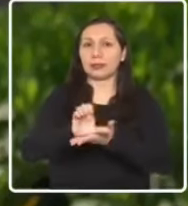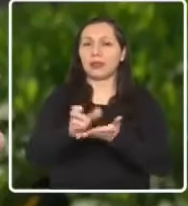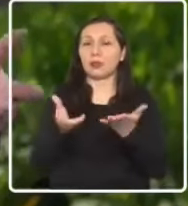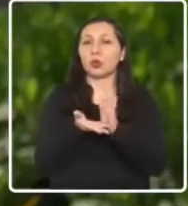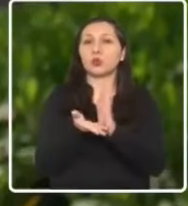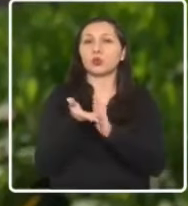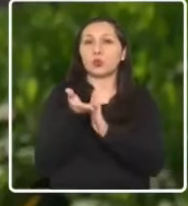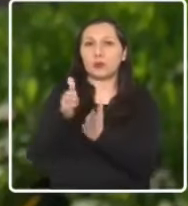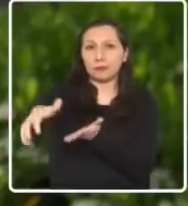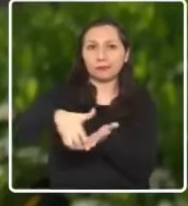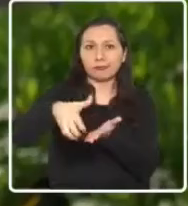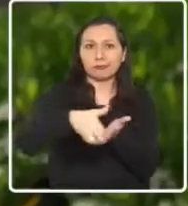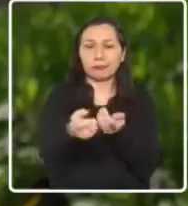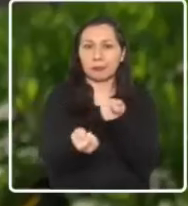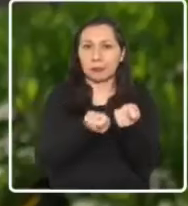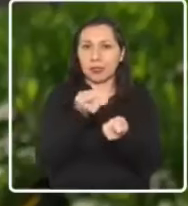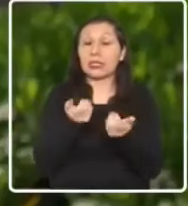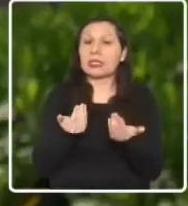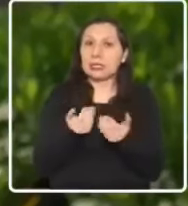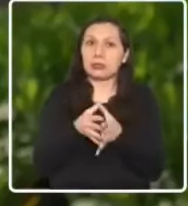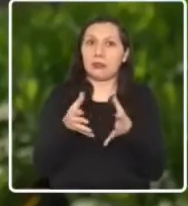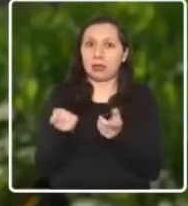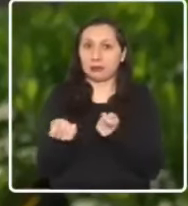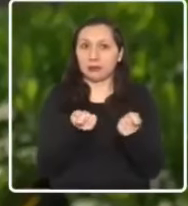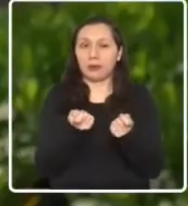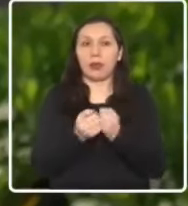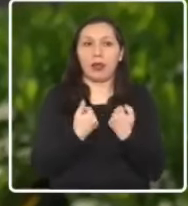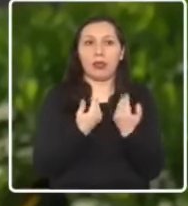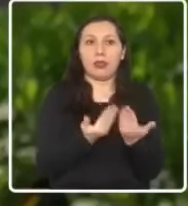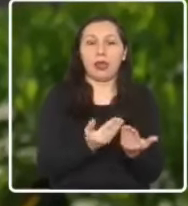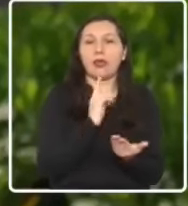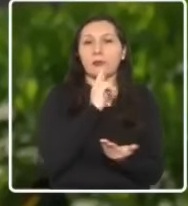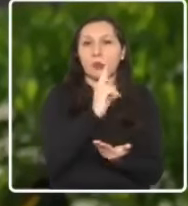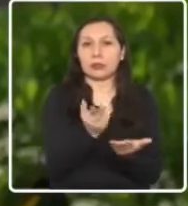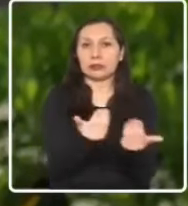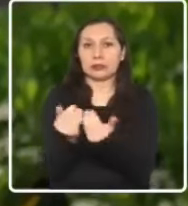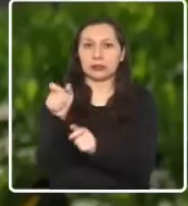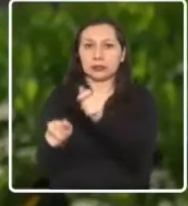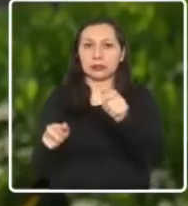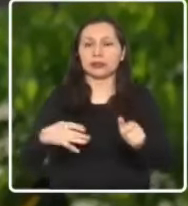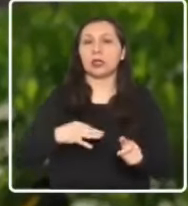porque aumenta la recaudación y necesitamos más recursos para responder a las necesidades de la ciudadanía,